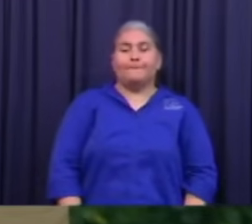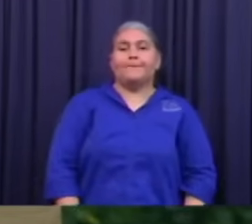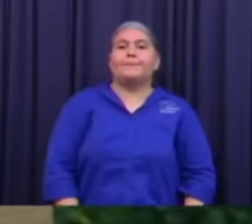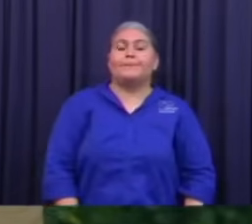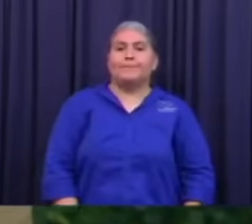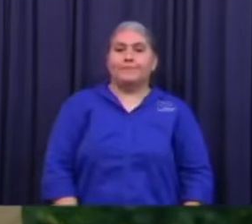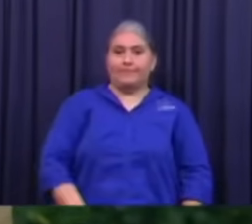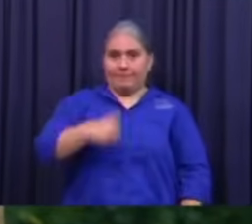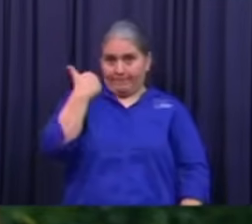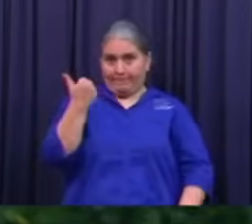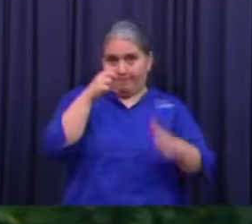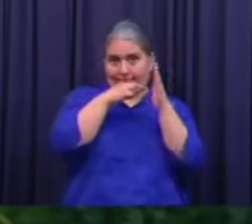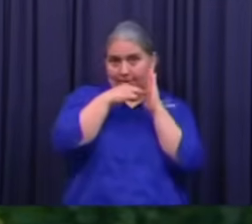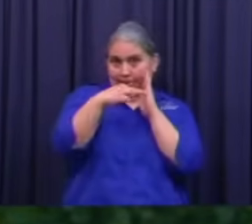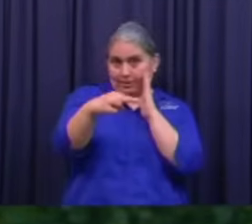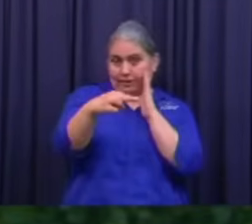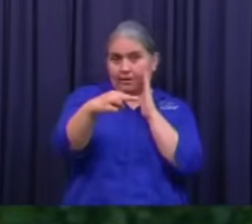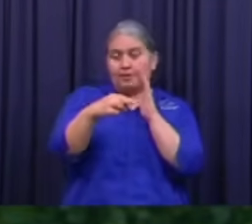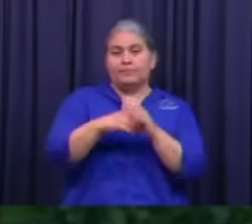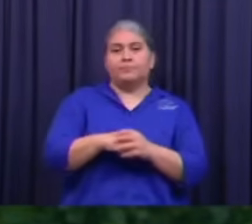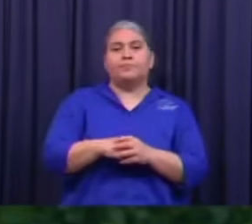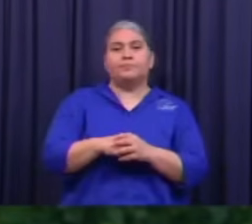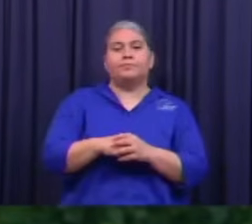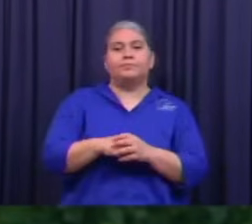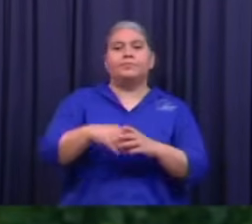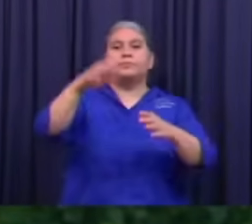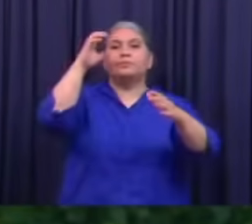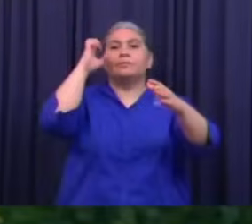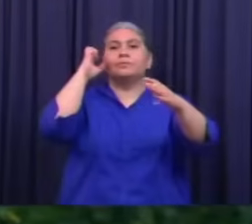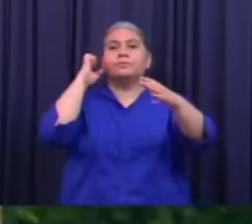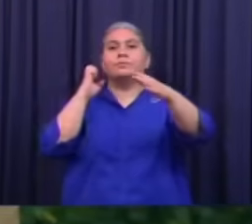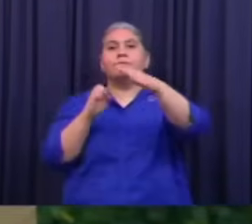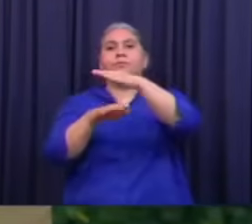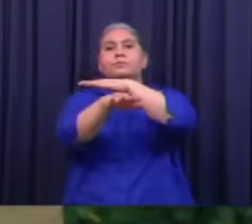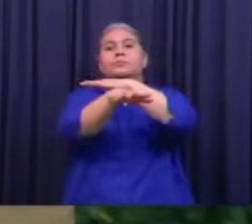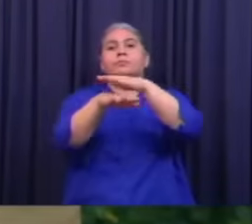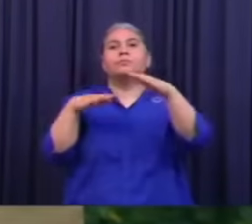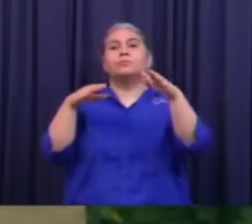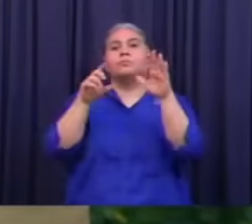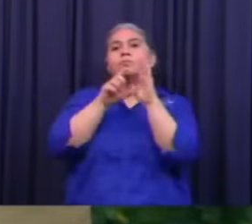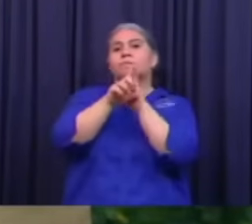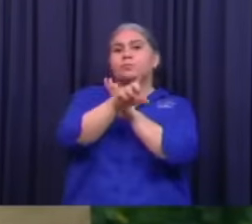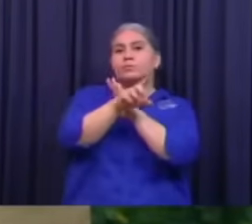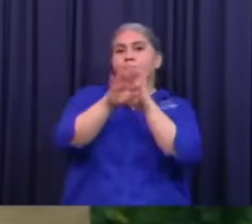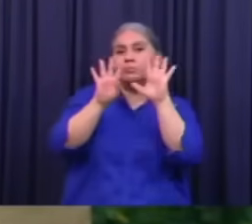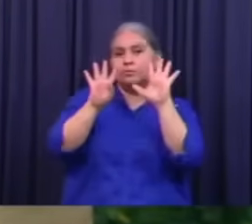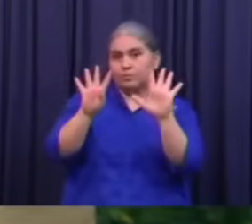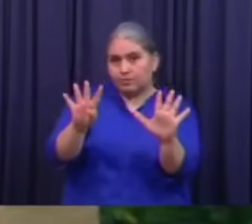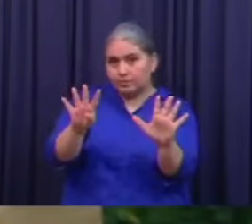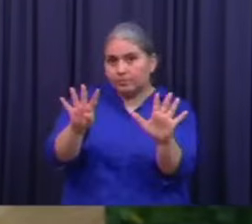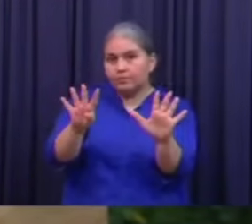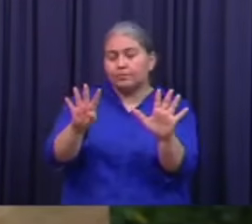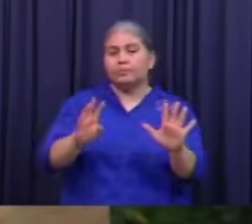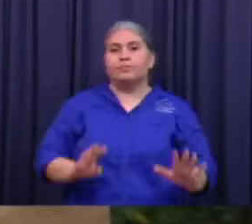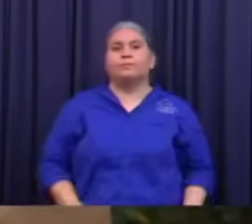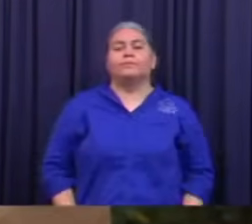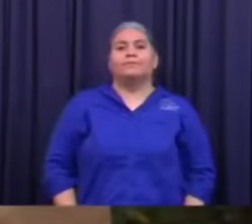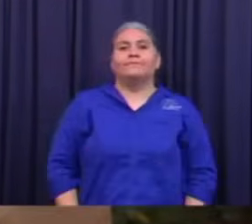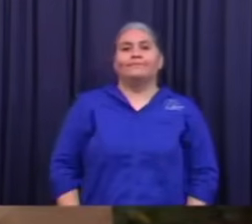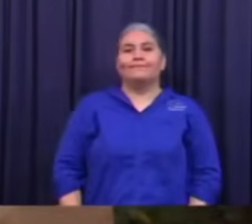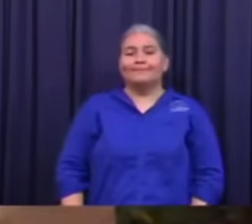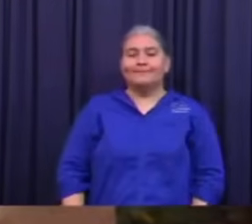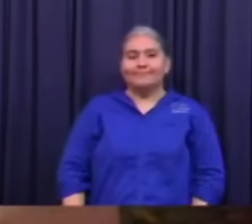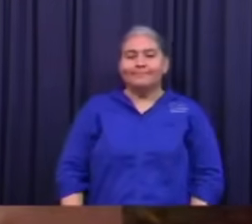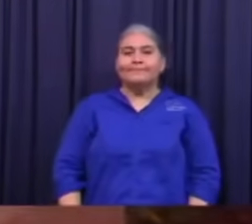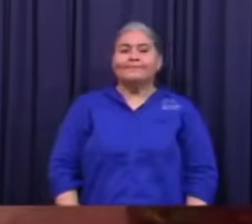así rapidísimo Ezequiel capítulo 9 de una vez lo voy a leer aquí me permite tiene